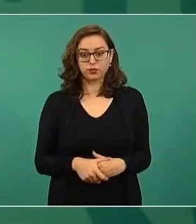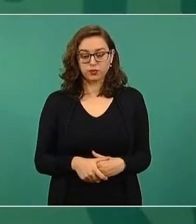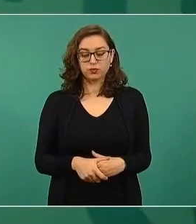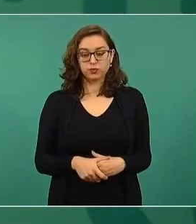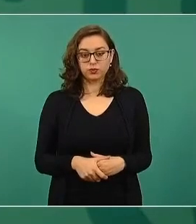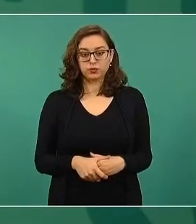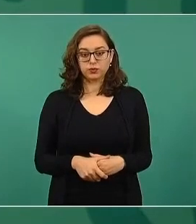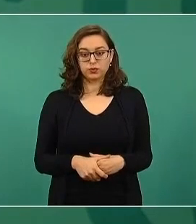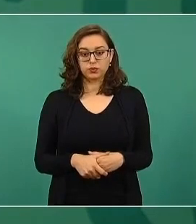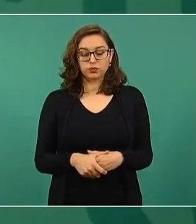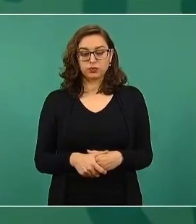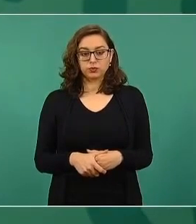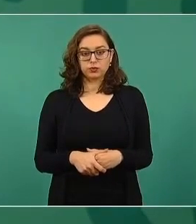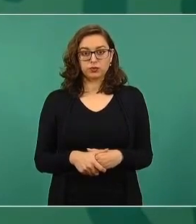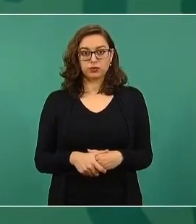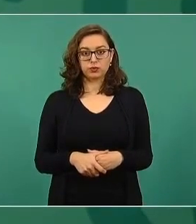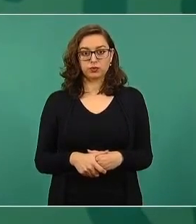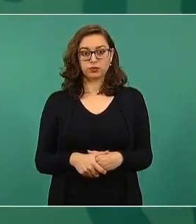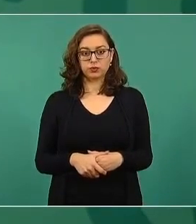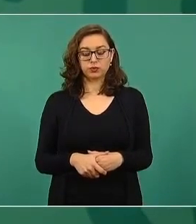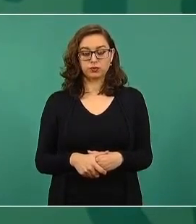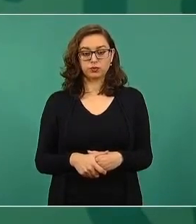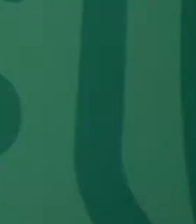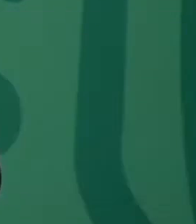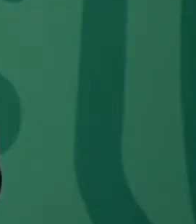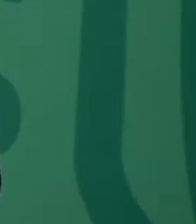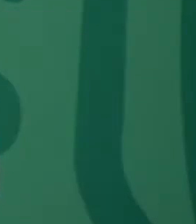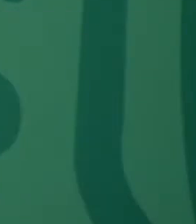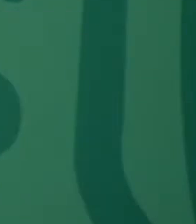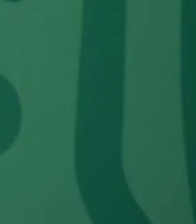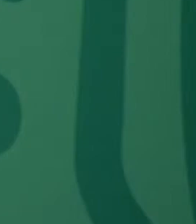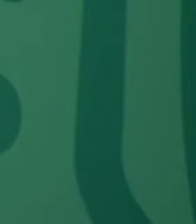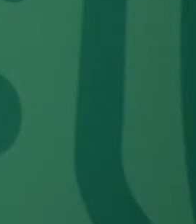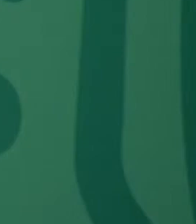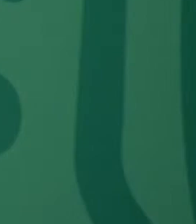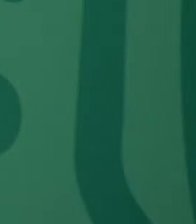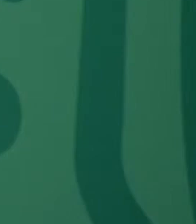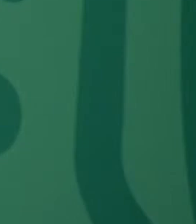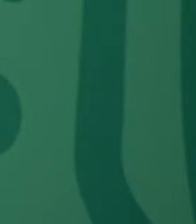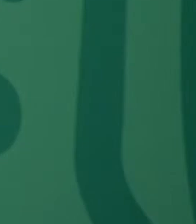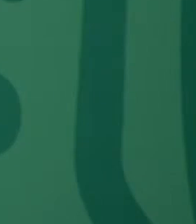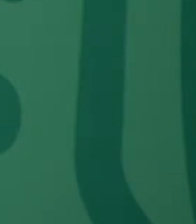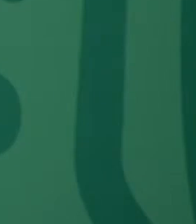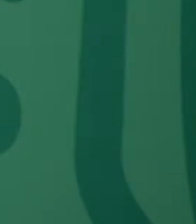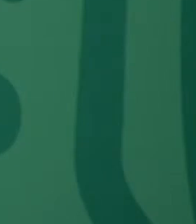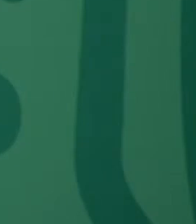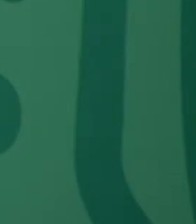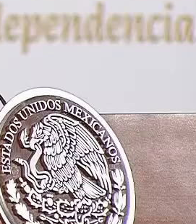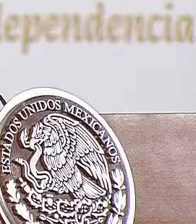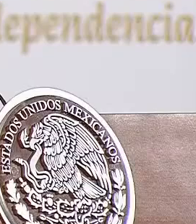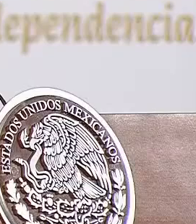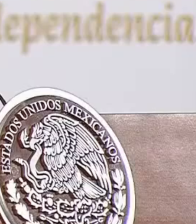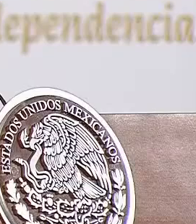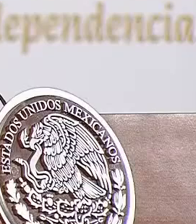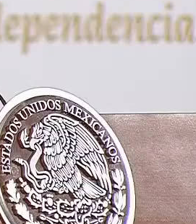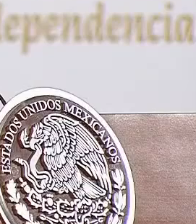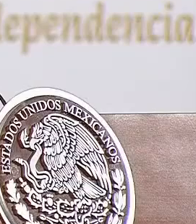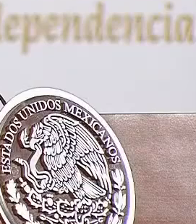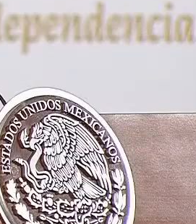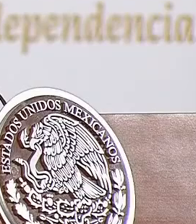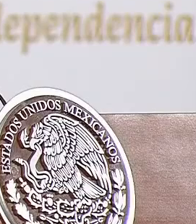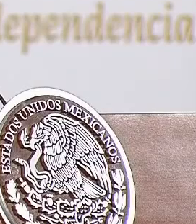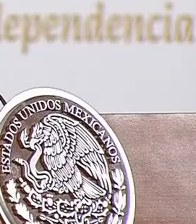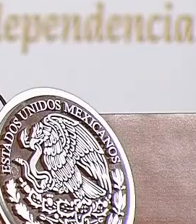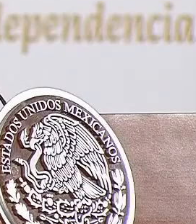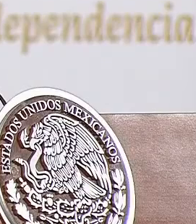que aún con el tiempo que nos lleve tu participación,